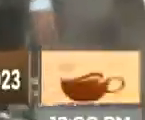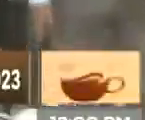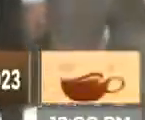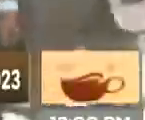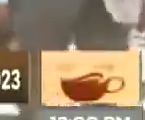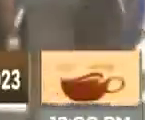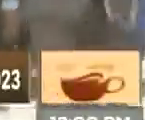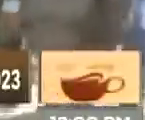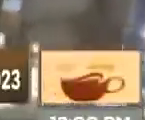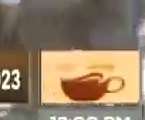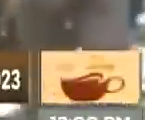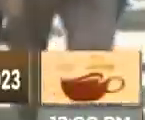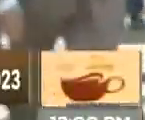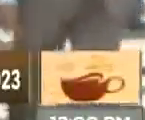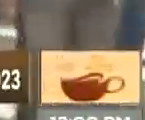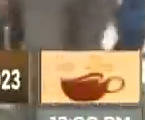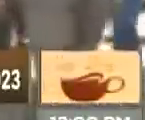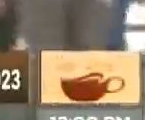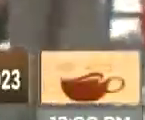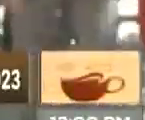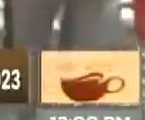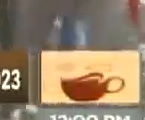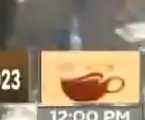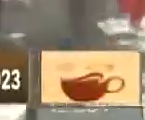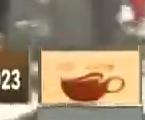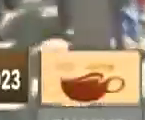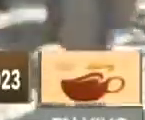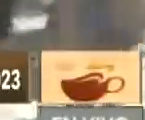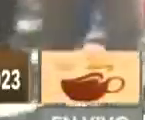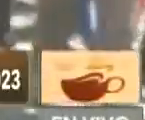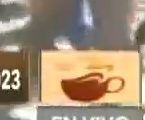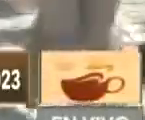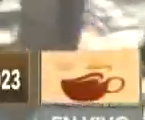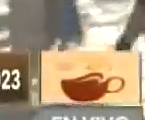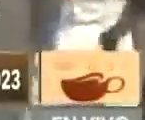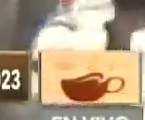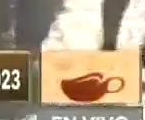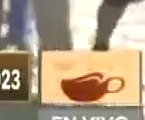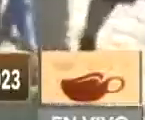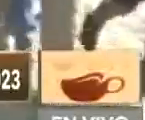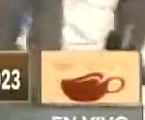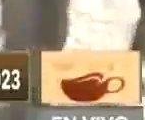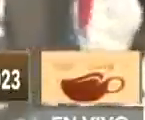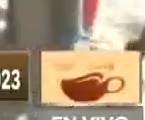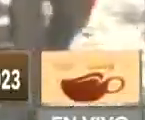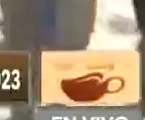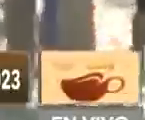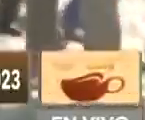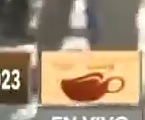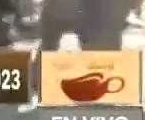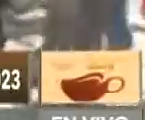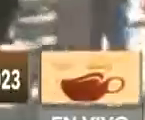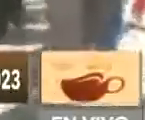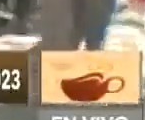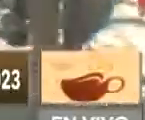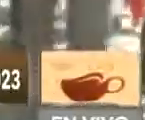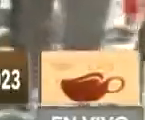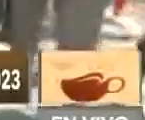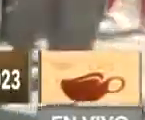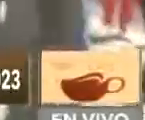una extrema derecha que utilizó el espacio o los hemiciclos de un espacio sagrado como la Asamblea Nacional Bolivariana